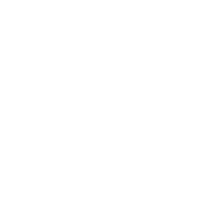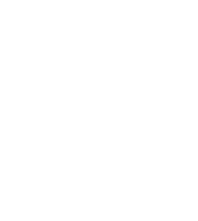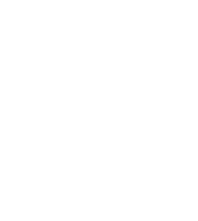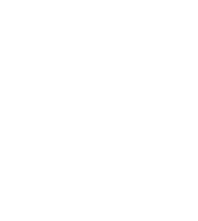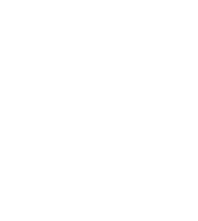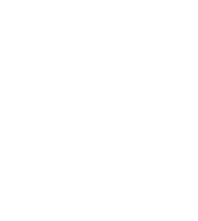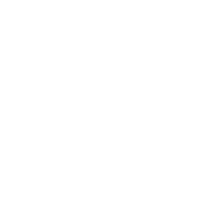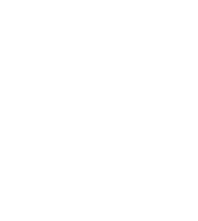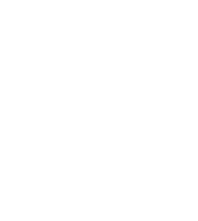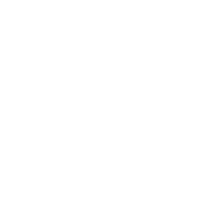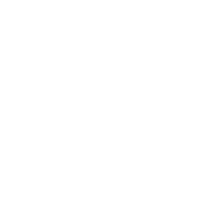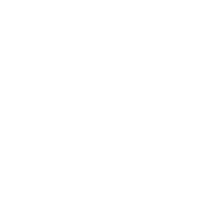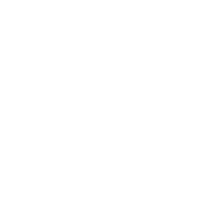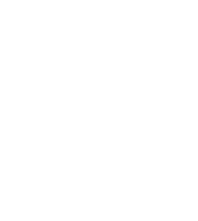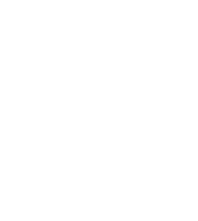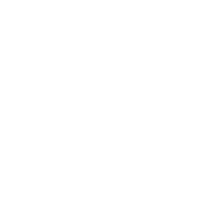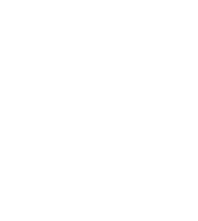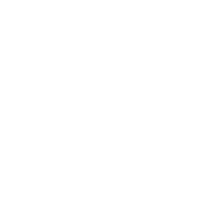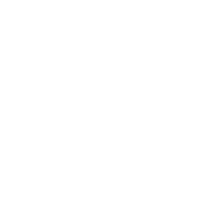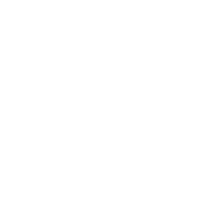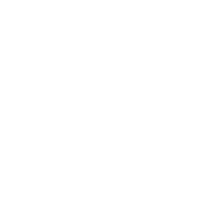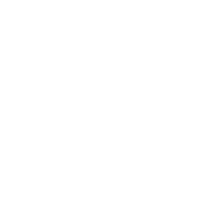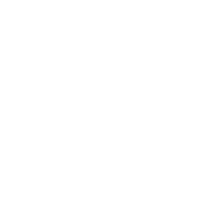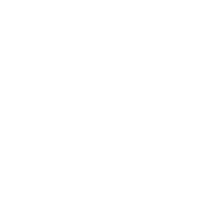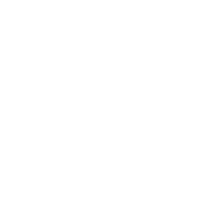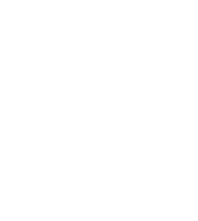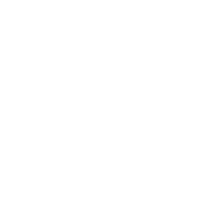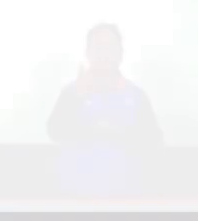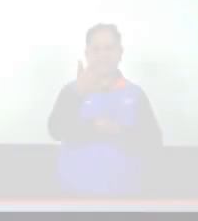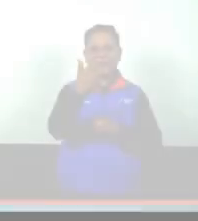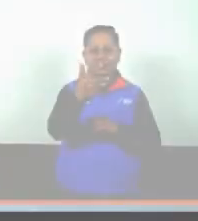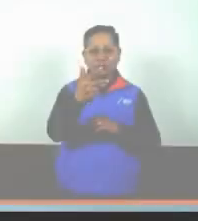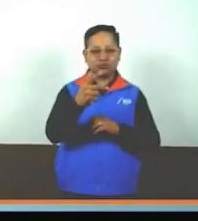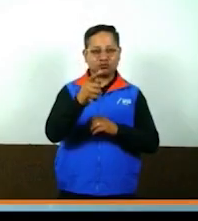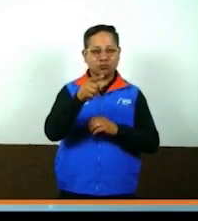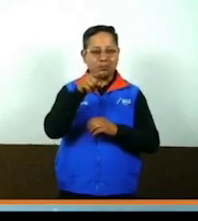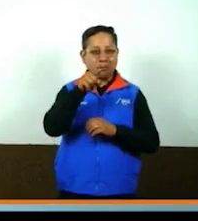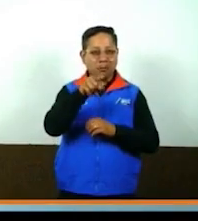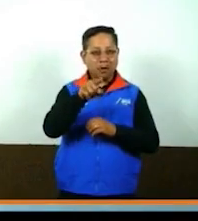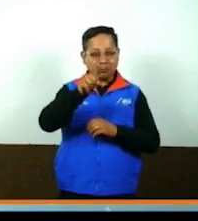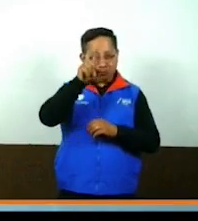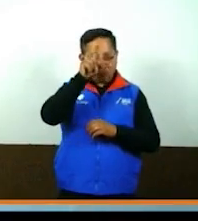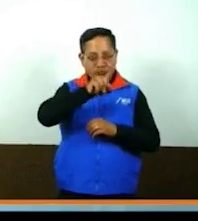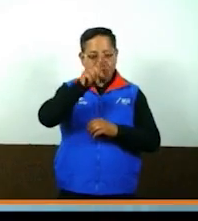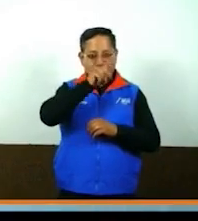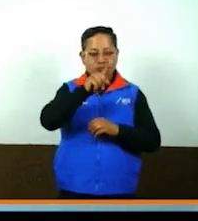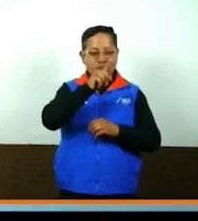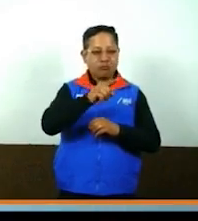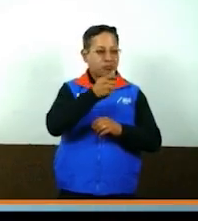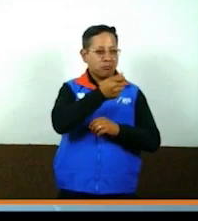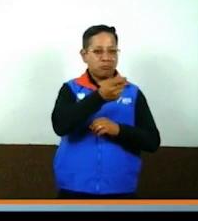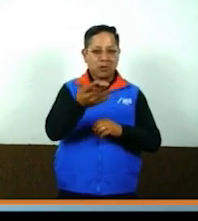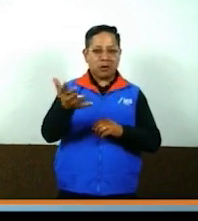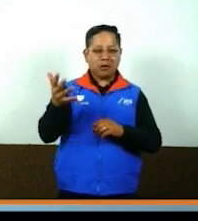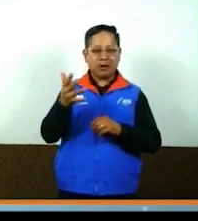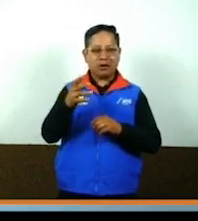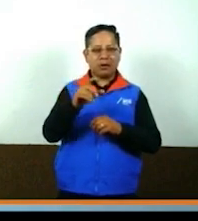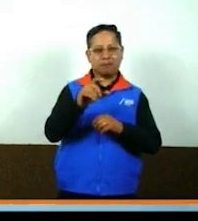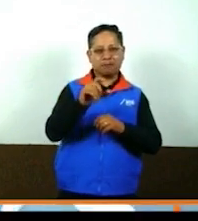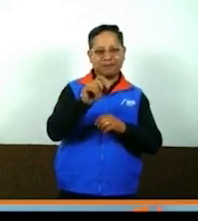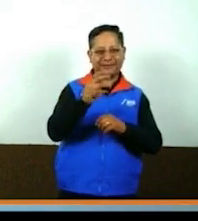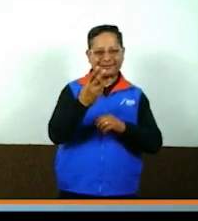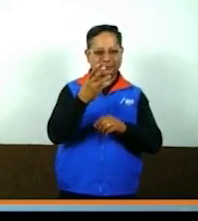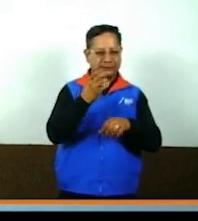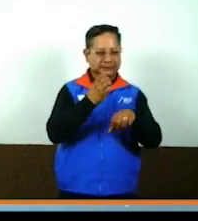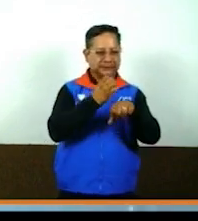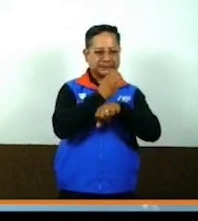CEMEFI felicita a los 168 consultores en responsabilidad social empresarial de